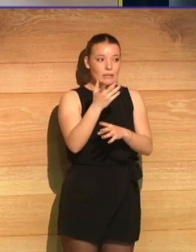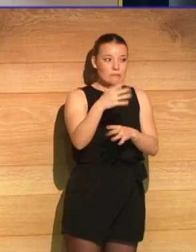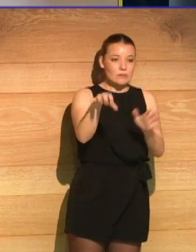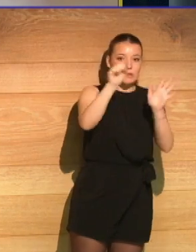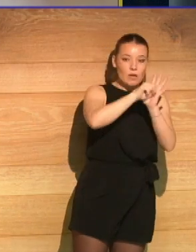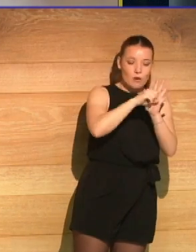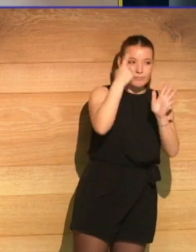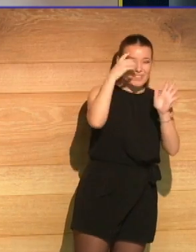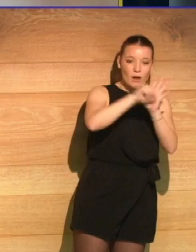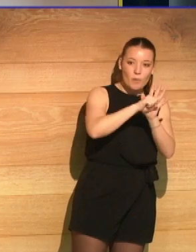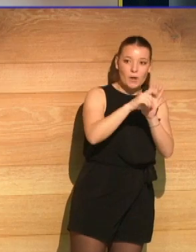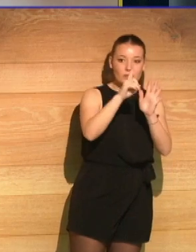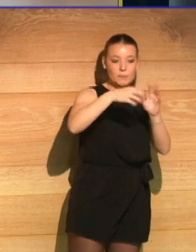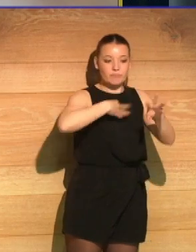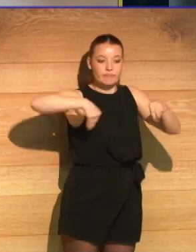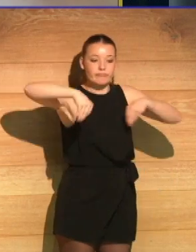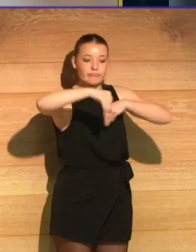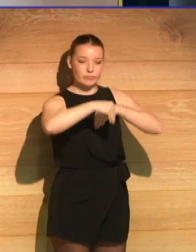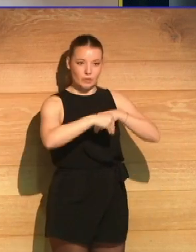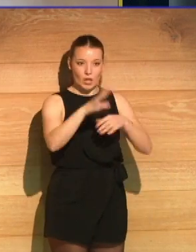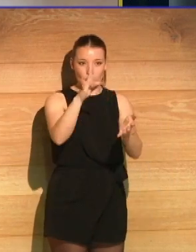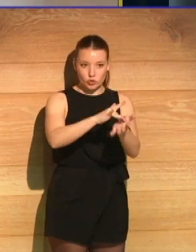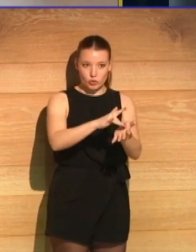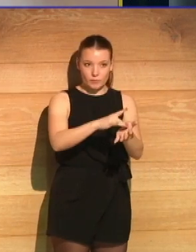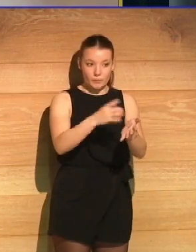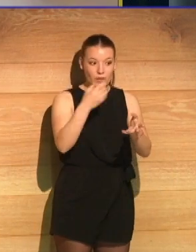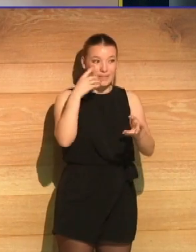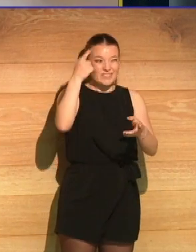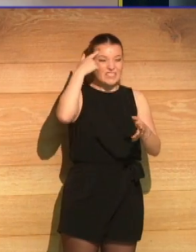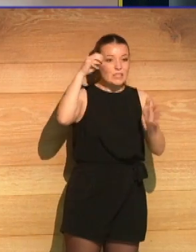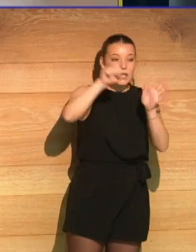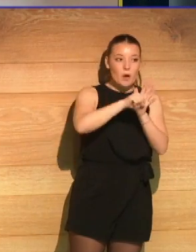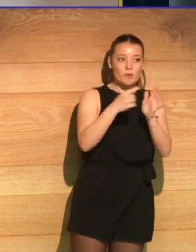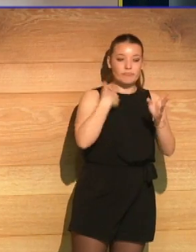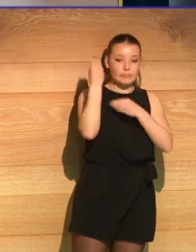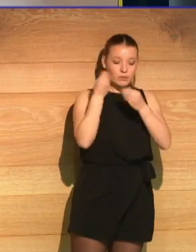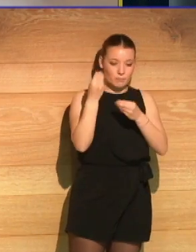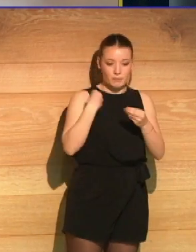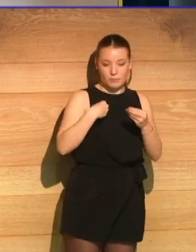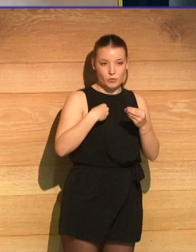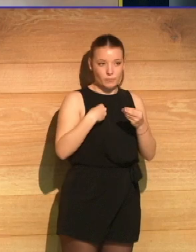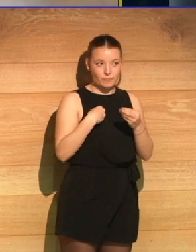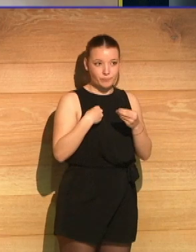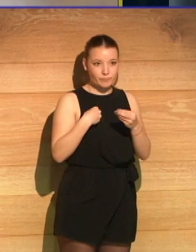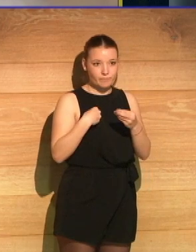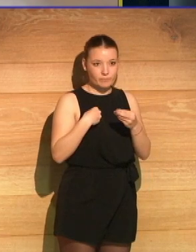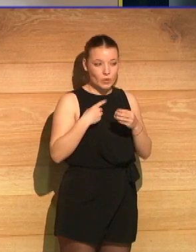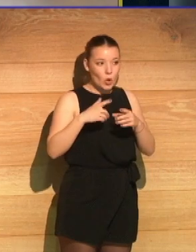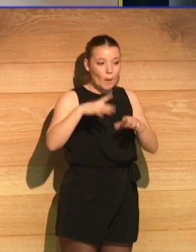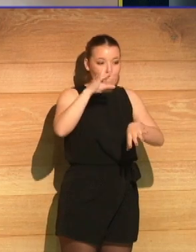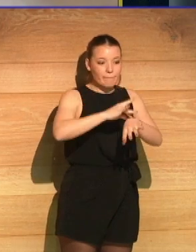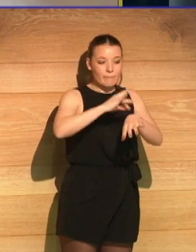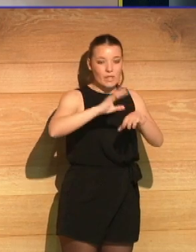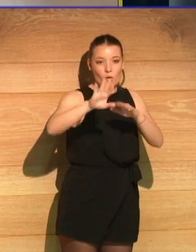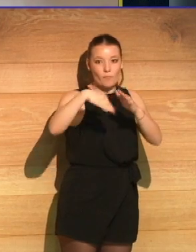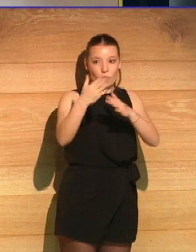trauma de que, como sociedad, yo pensaba que estábamos en el estado en el que estás cuando has salido de la conducta, de la consulta del médico y te ha dado